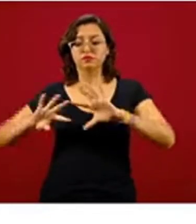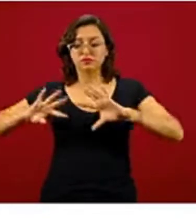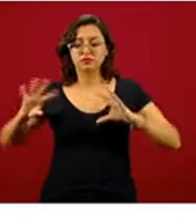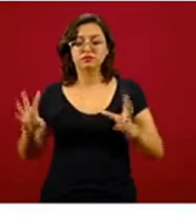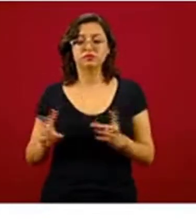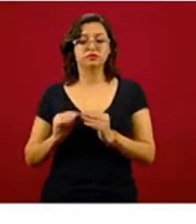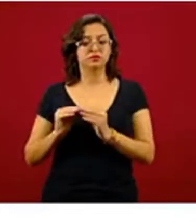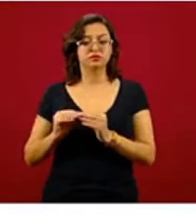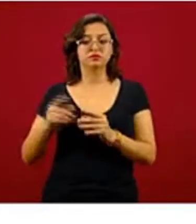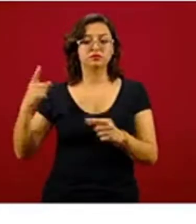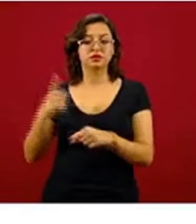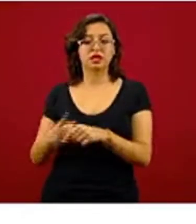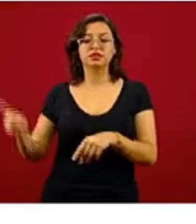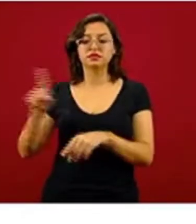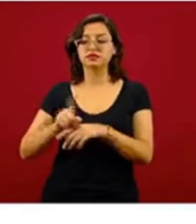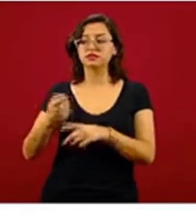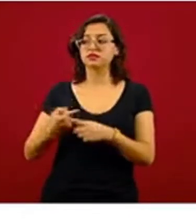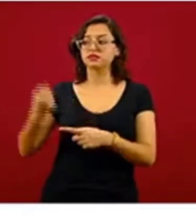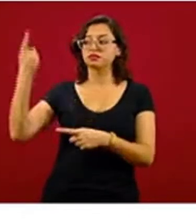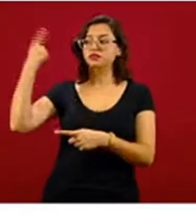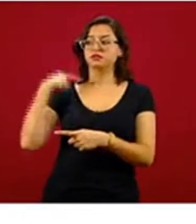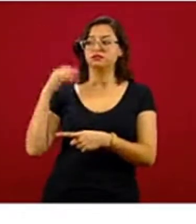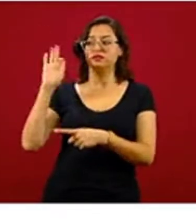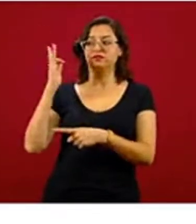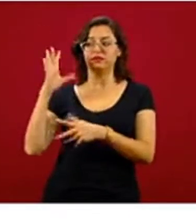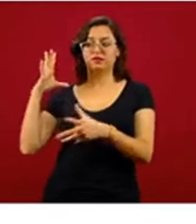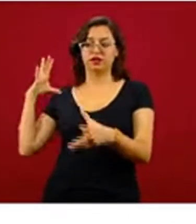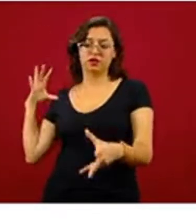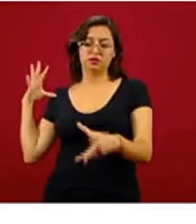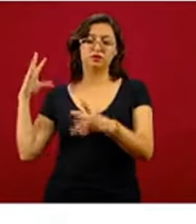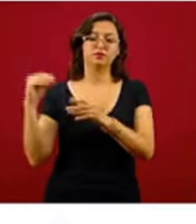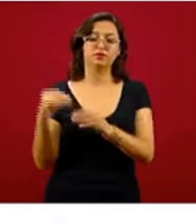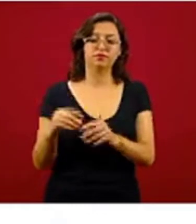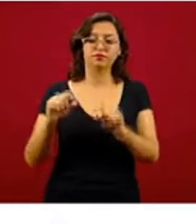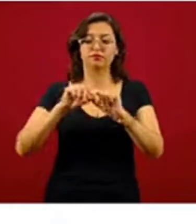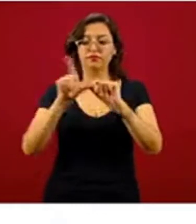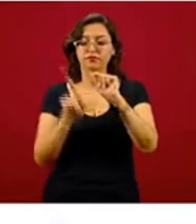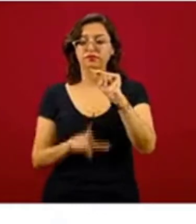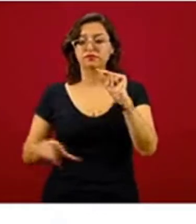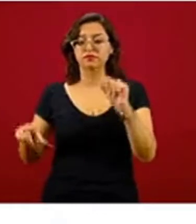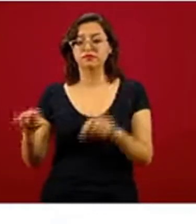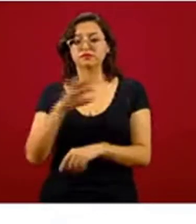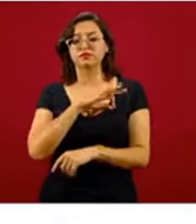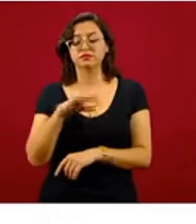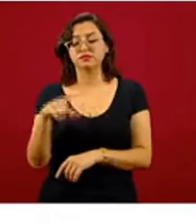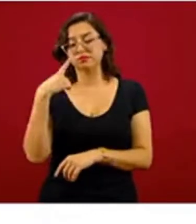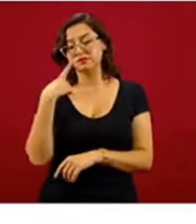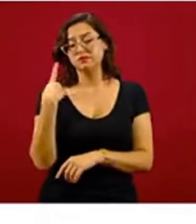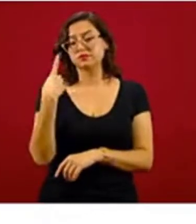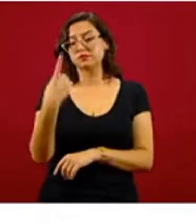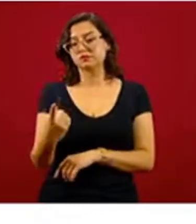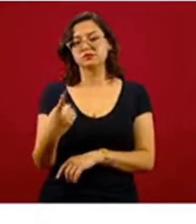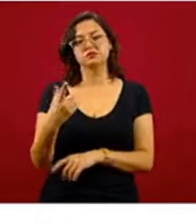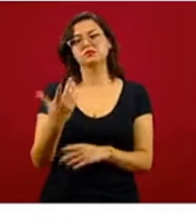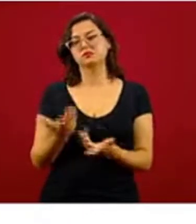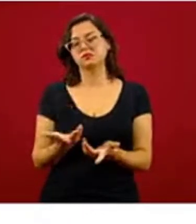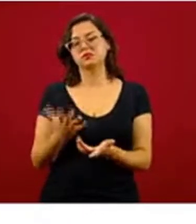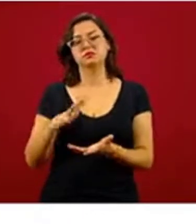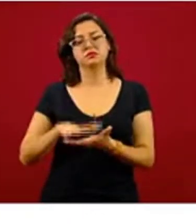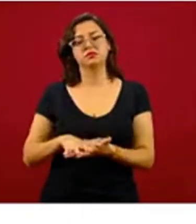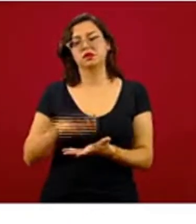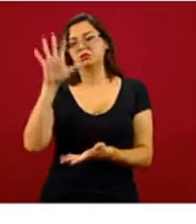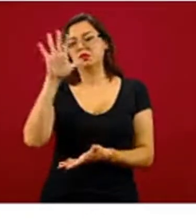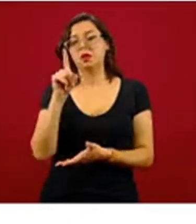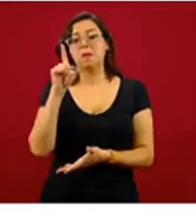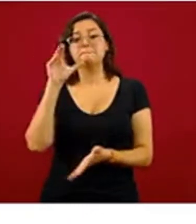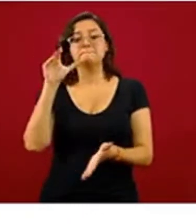entidades federativas. Más de la mitad de las entidades federativas ya superaron los 1.000 casos acumulados.